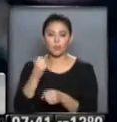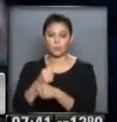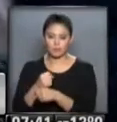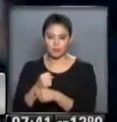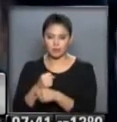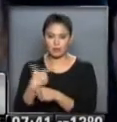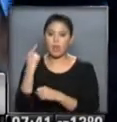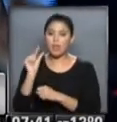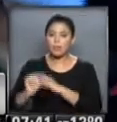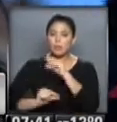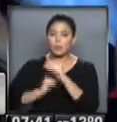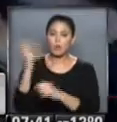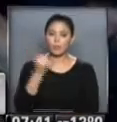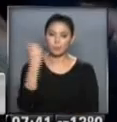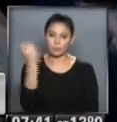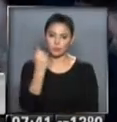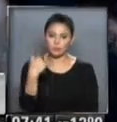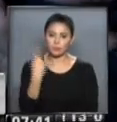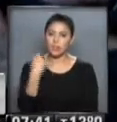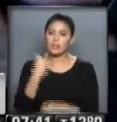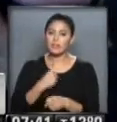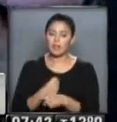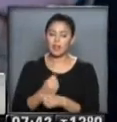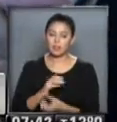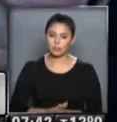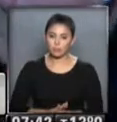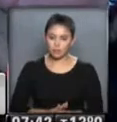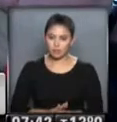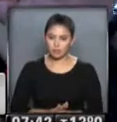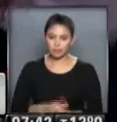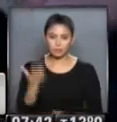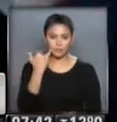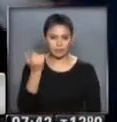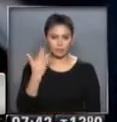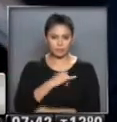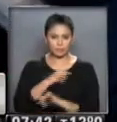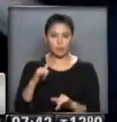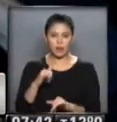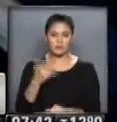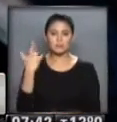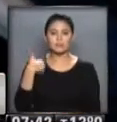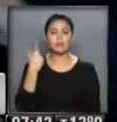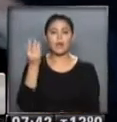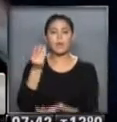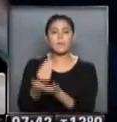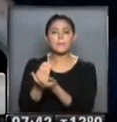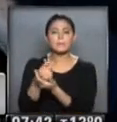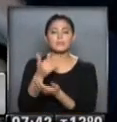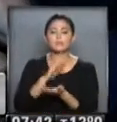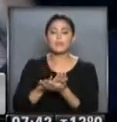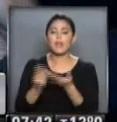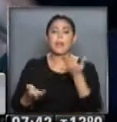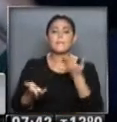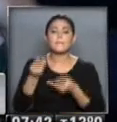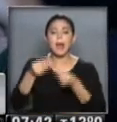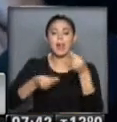consiguiendo cosas de a poco estamos trabajando mucho sobre lo que ya dijimos cuando se entre sobre el balance de